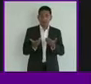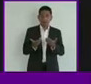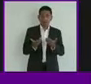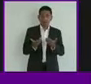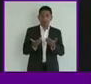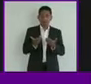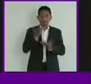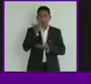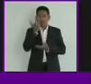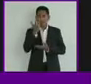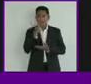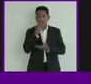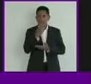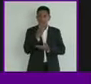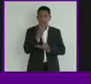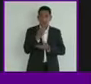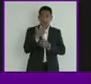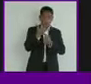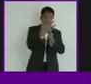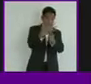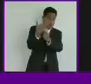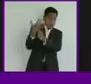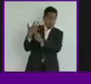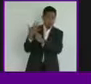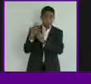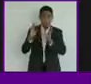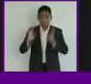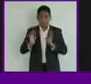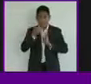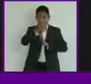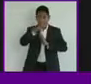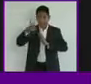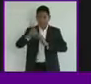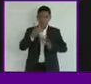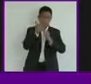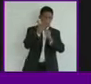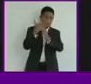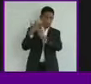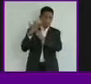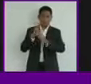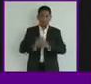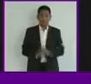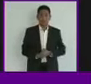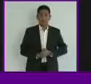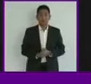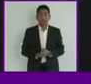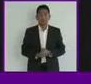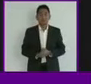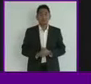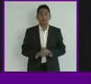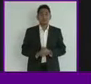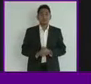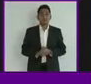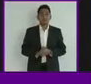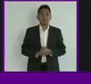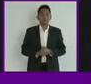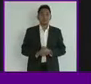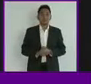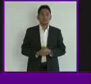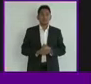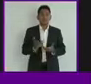ustedes, trabajar en espacios donde la comunicación sea viable, ¿no? Las autoridades del sector salud incluso tocan este tema. Acompañar a